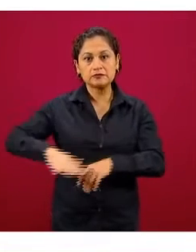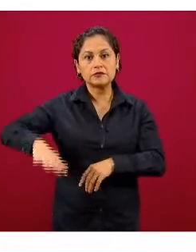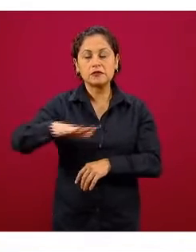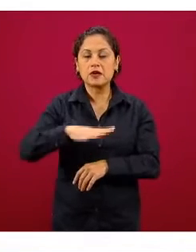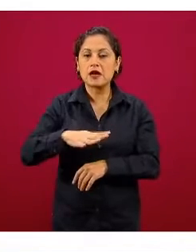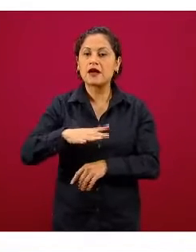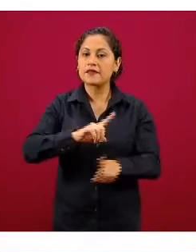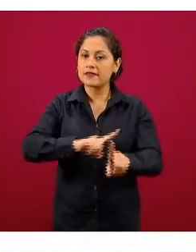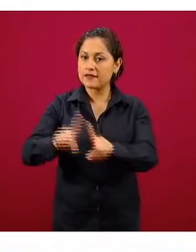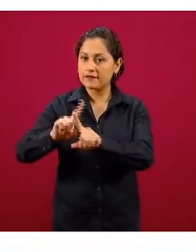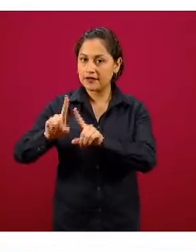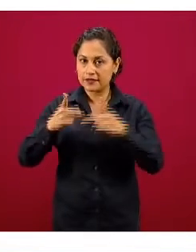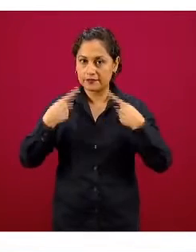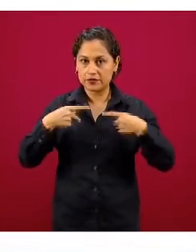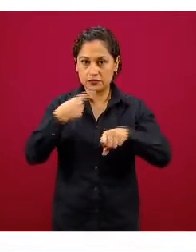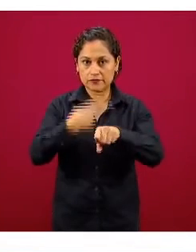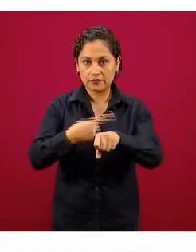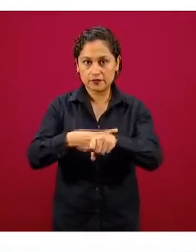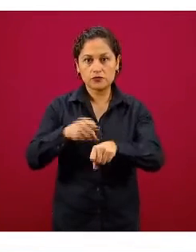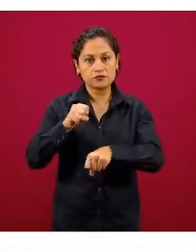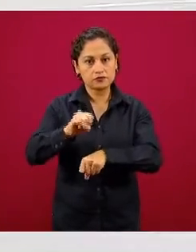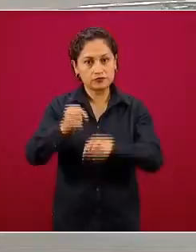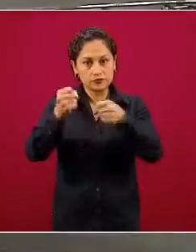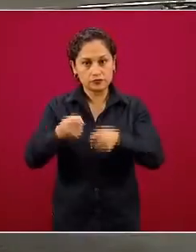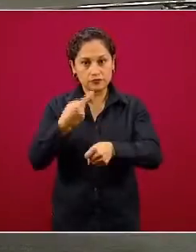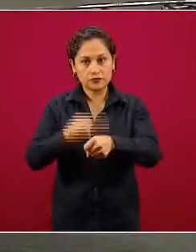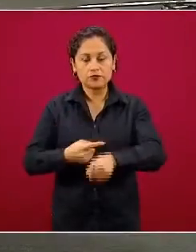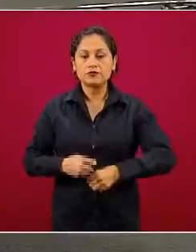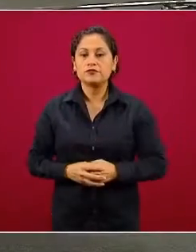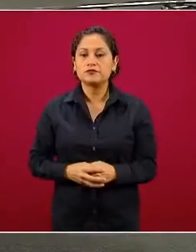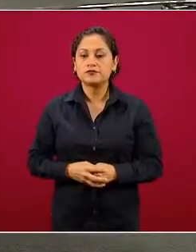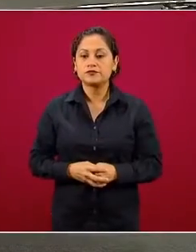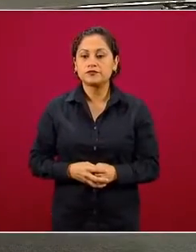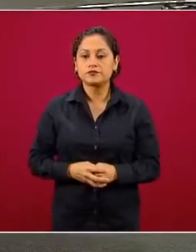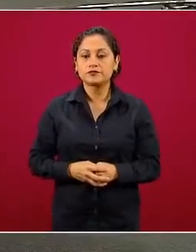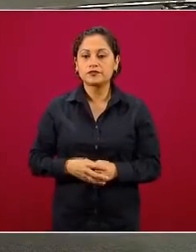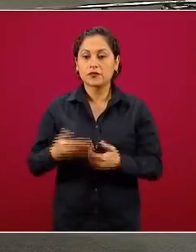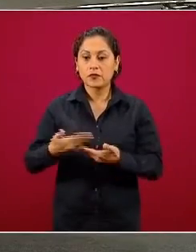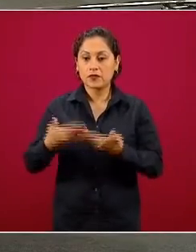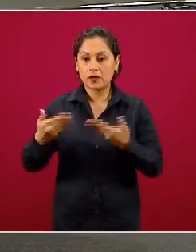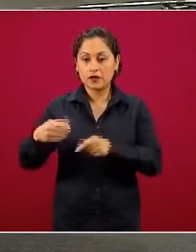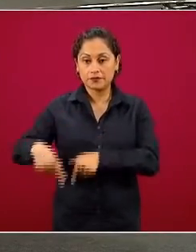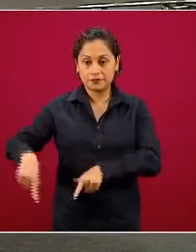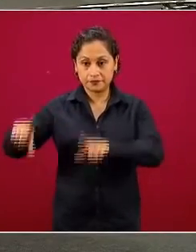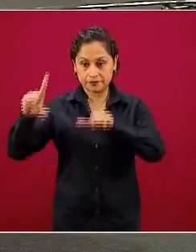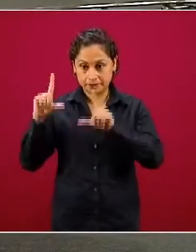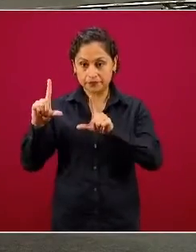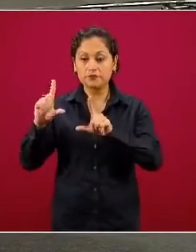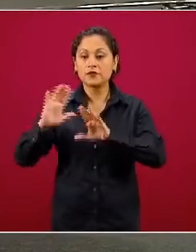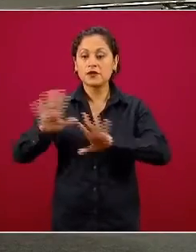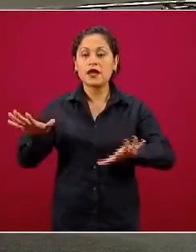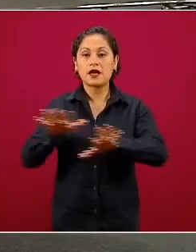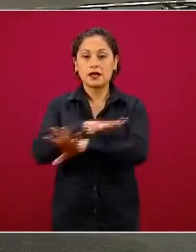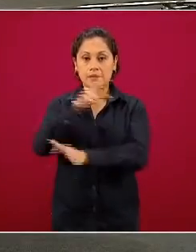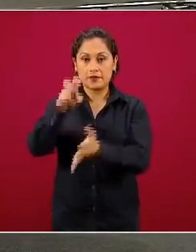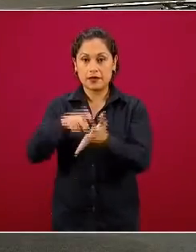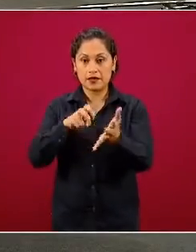hasta el momento en todo el mundo. En la siguiente diapositiva actualizamos nuestros números